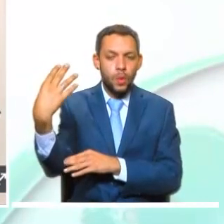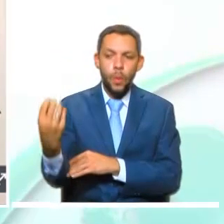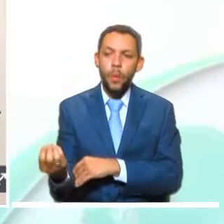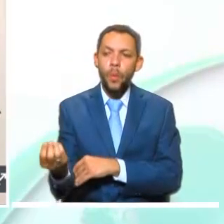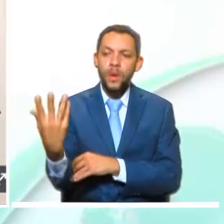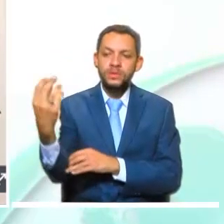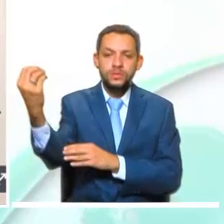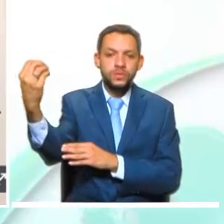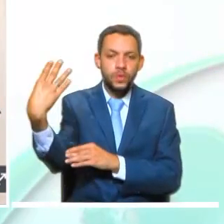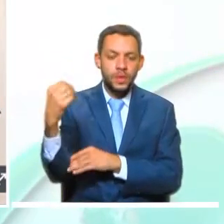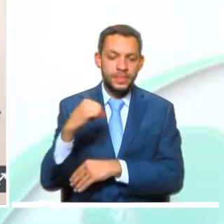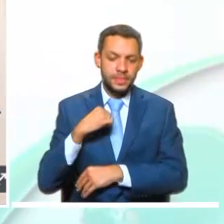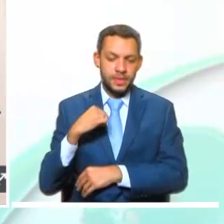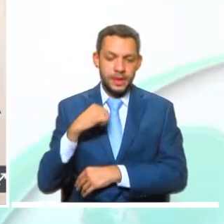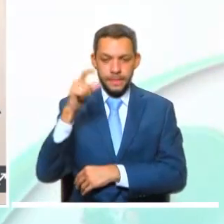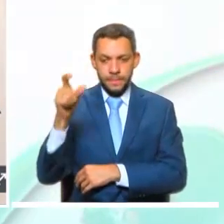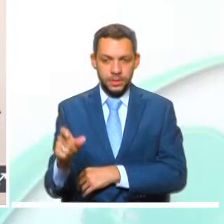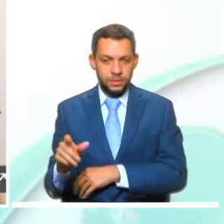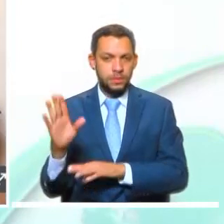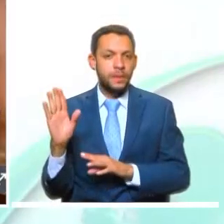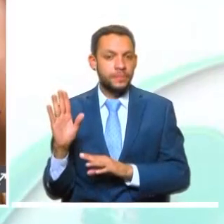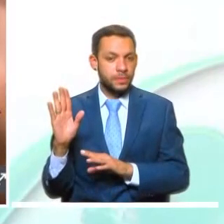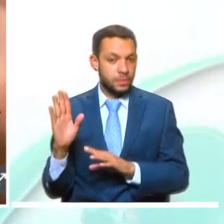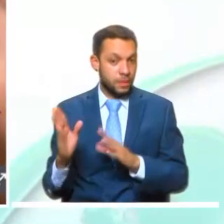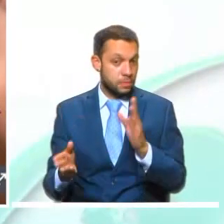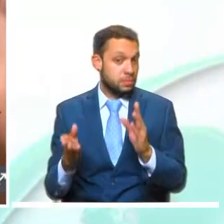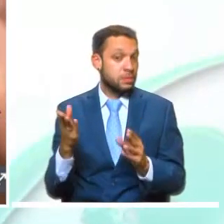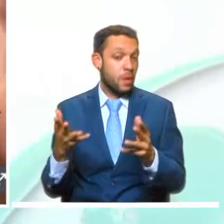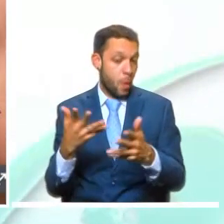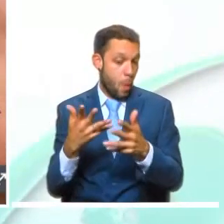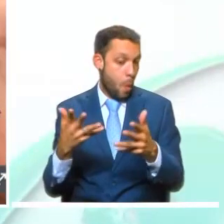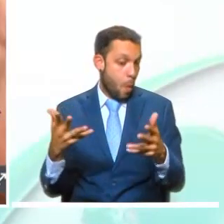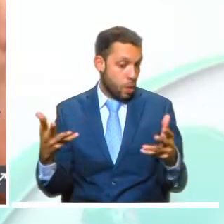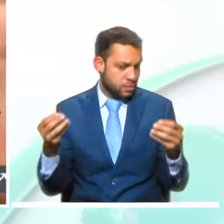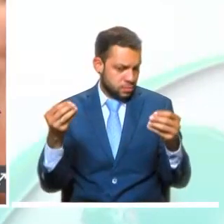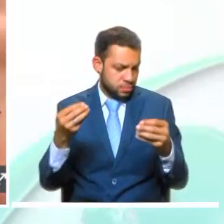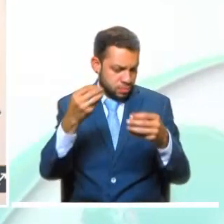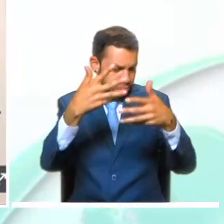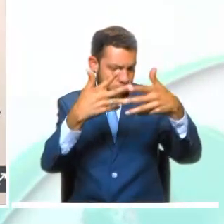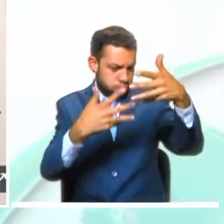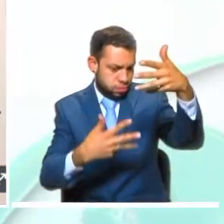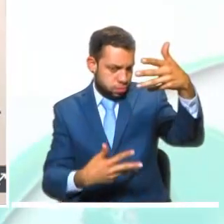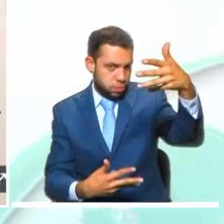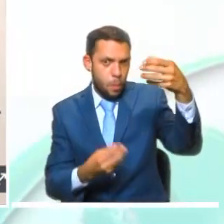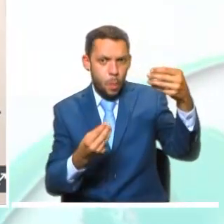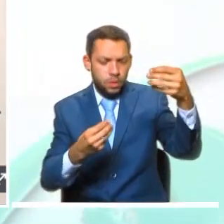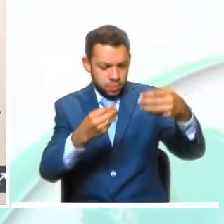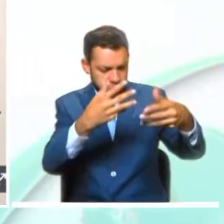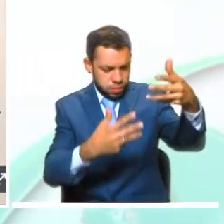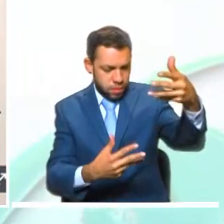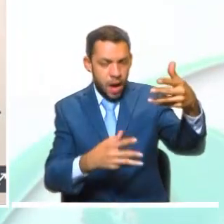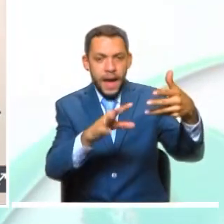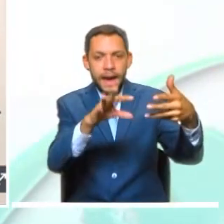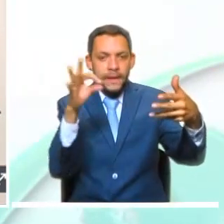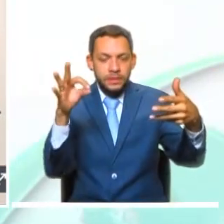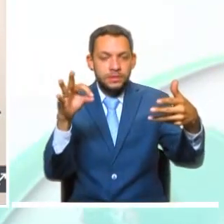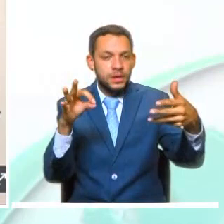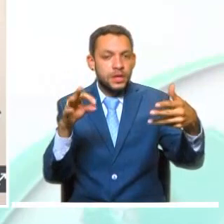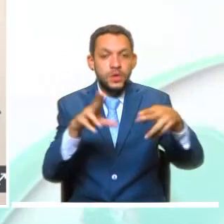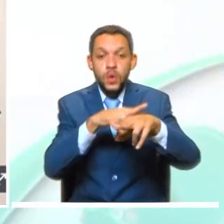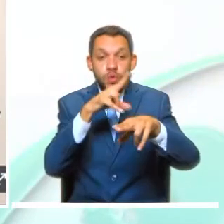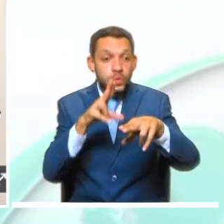y si tiene unos problemas de tiroides hubo una cantidad de cosas que pensar entonces es muy